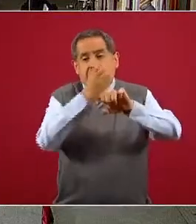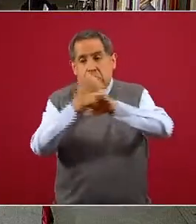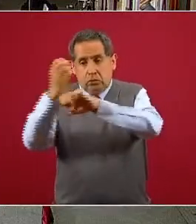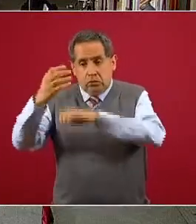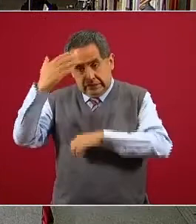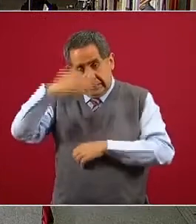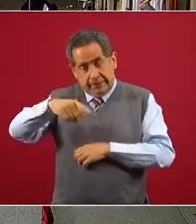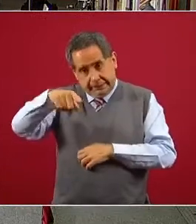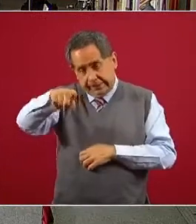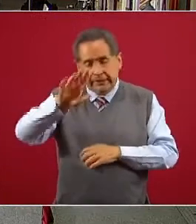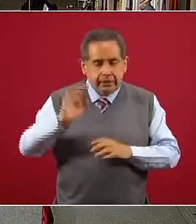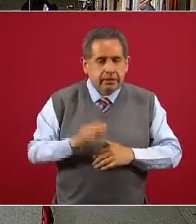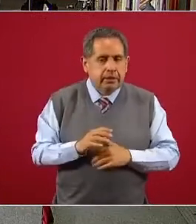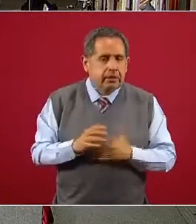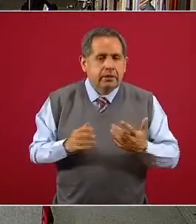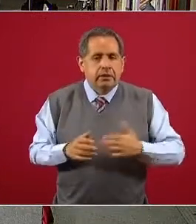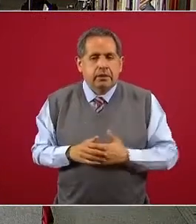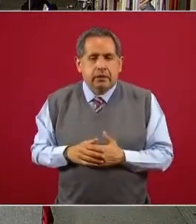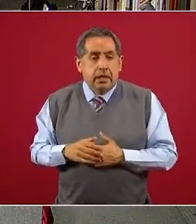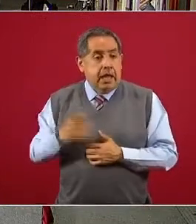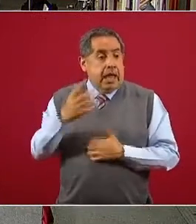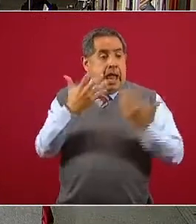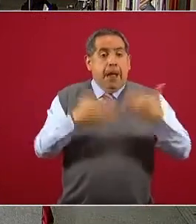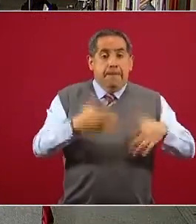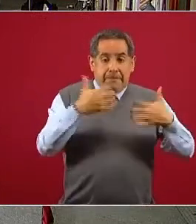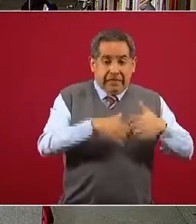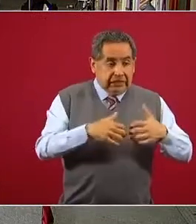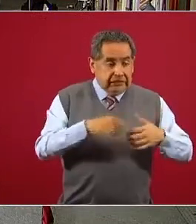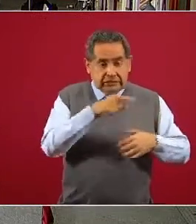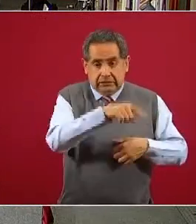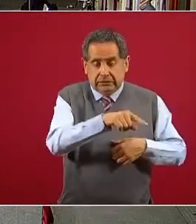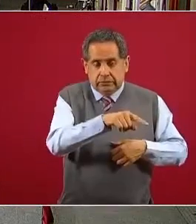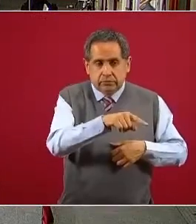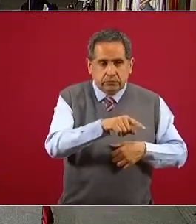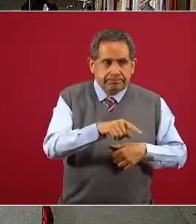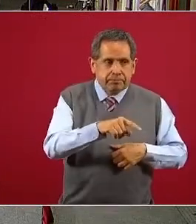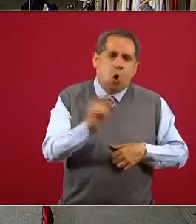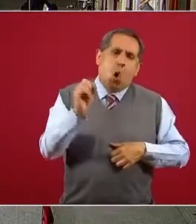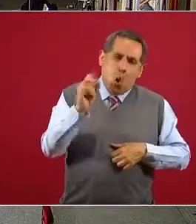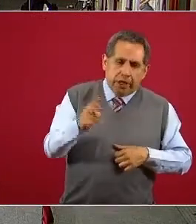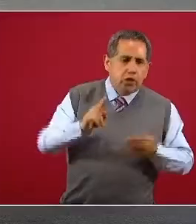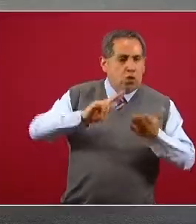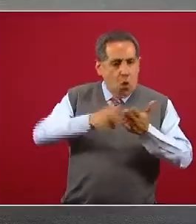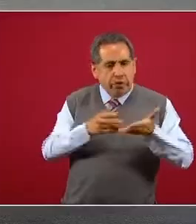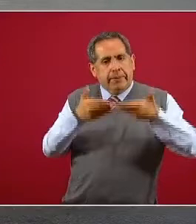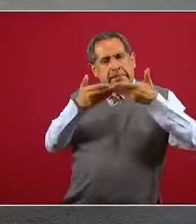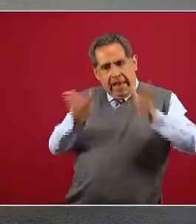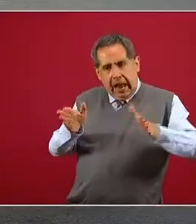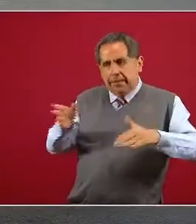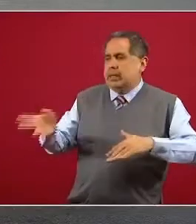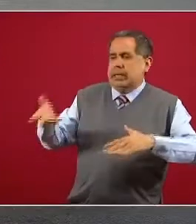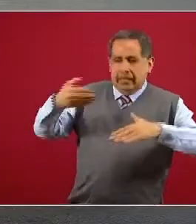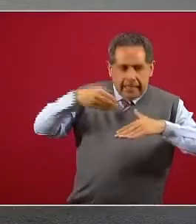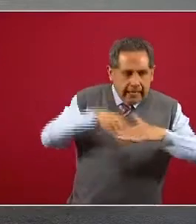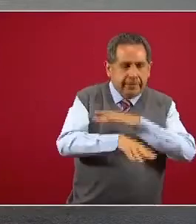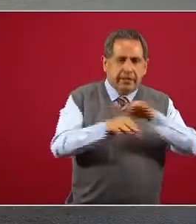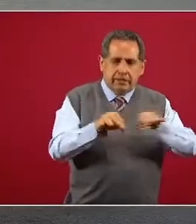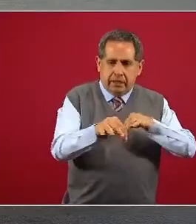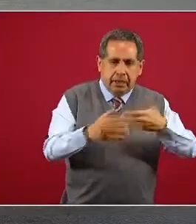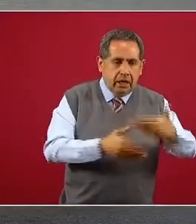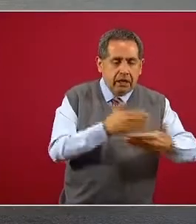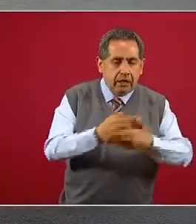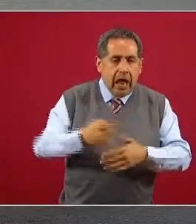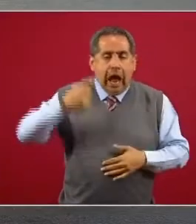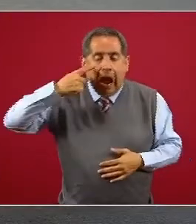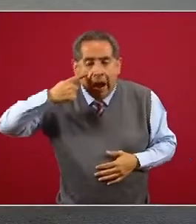se está, para que las empresas vuelvan a operación económica, operación financiera, se les